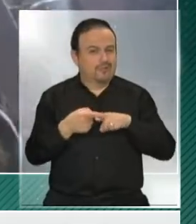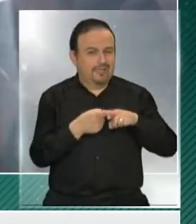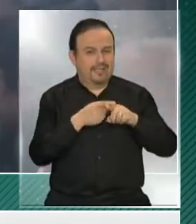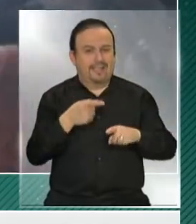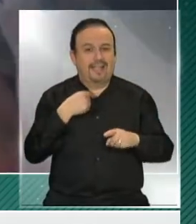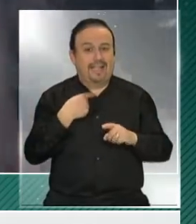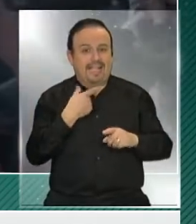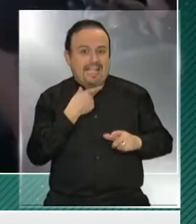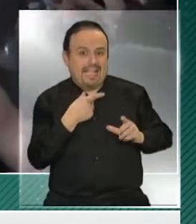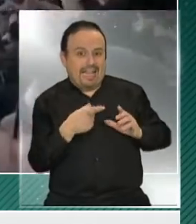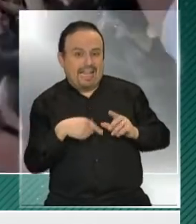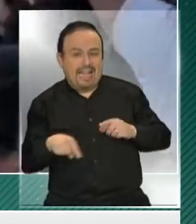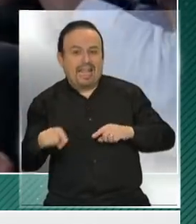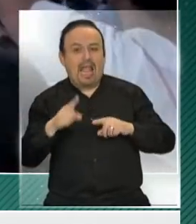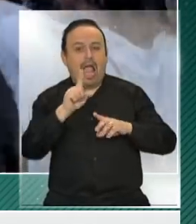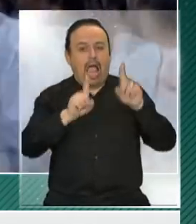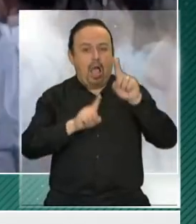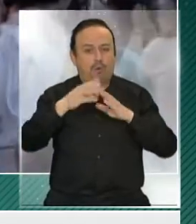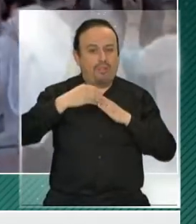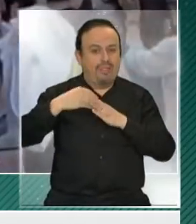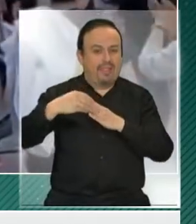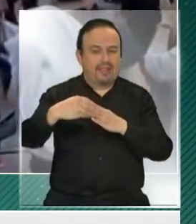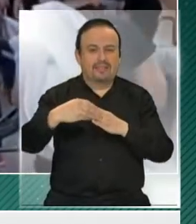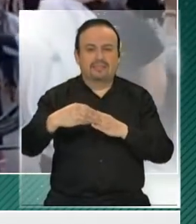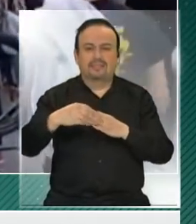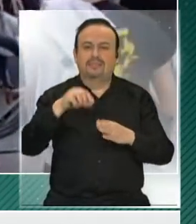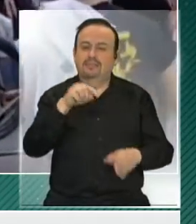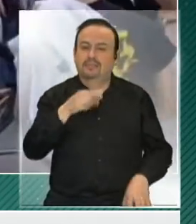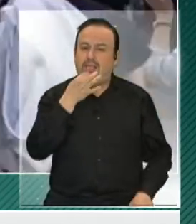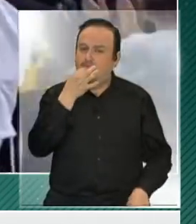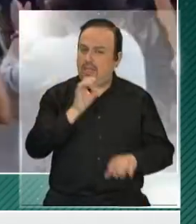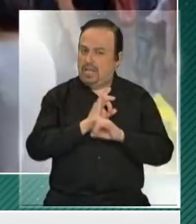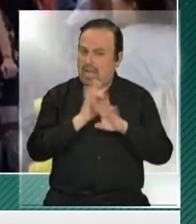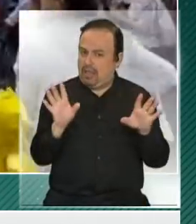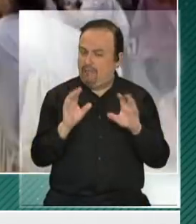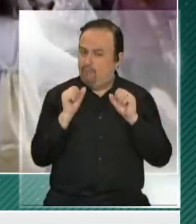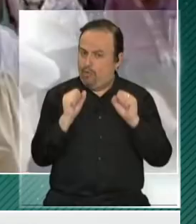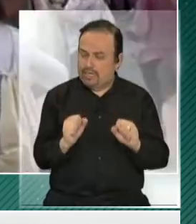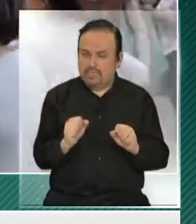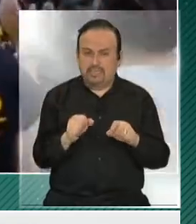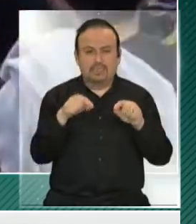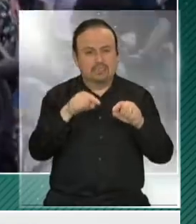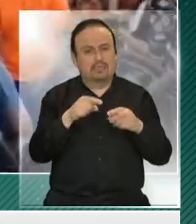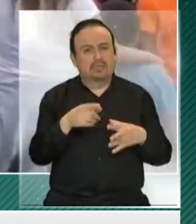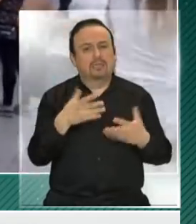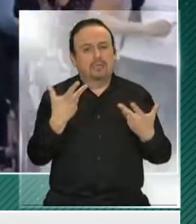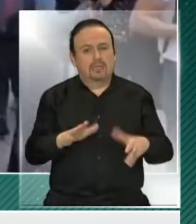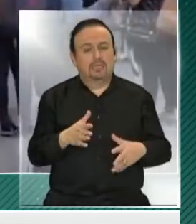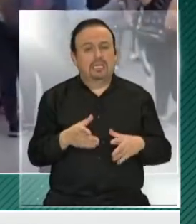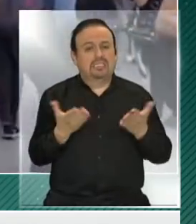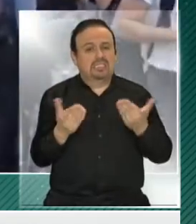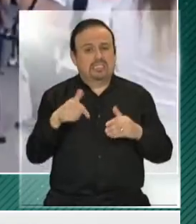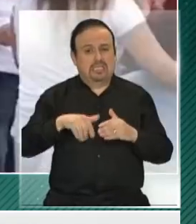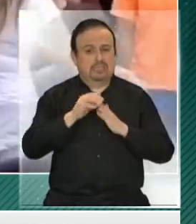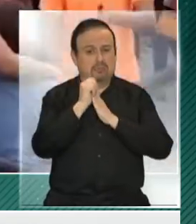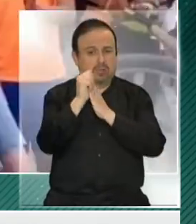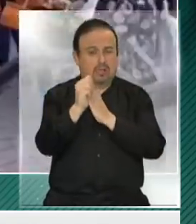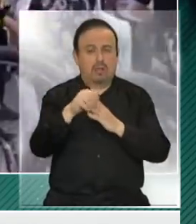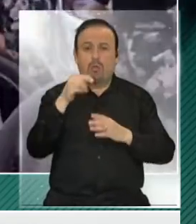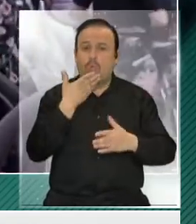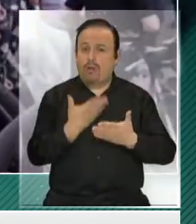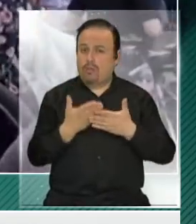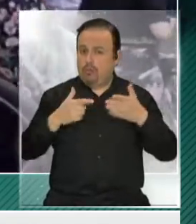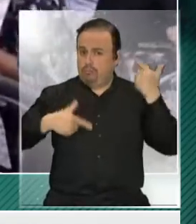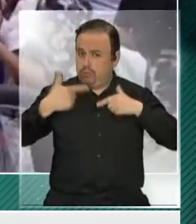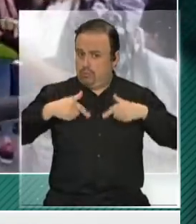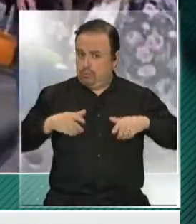cual nos quieren llevar algunos dirigentes y eso hay que decirlo claro y fuerte hoy día necesitamos liderazgo y cuando los políticos